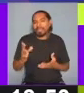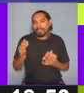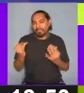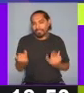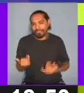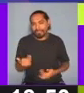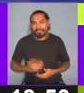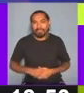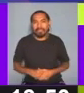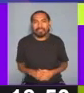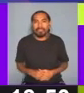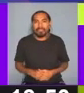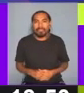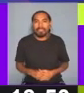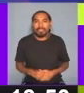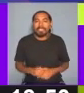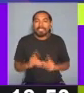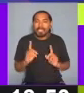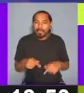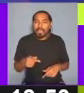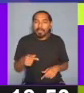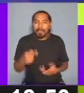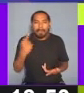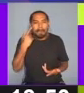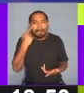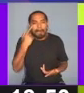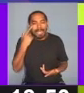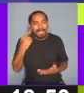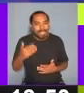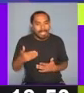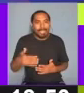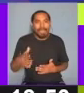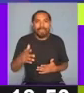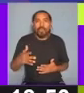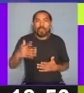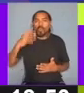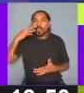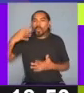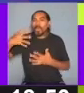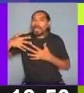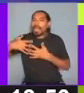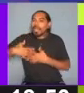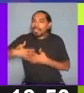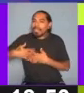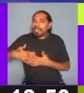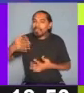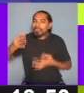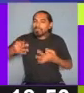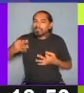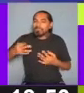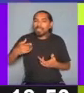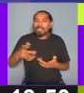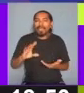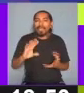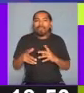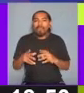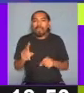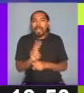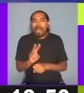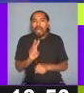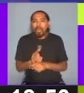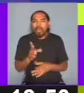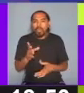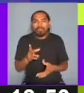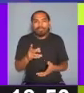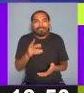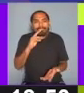y tomar y analizar y tener el seguimiento de todo lo que es la informalidad en la provincia, volvimos